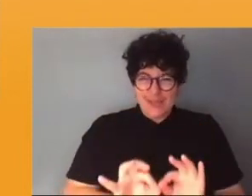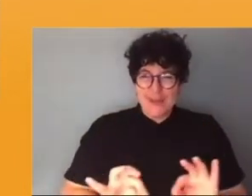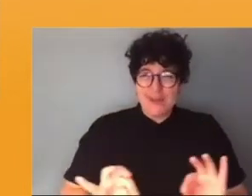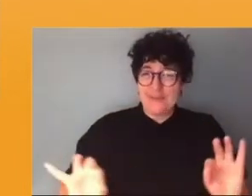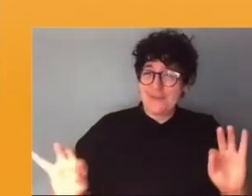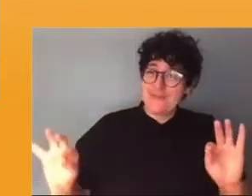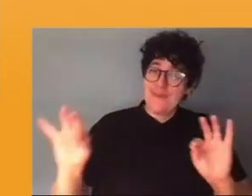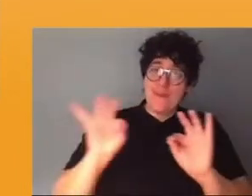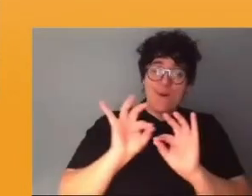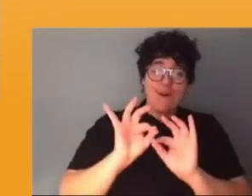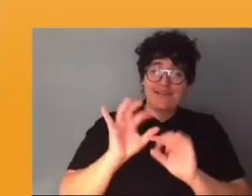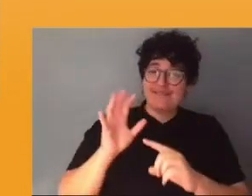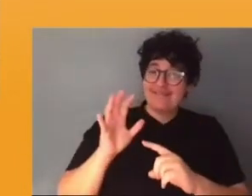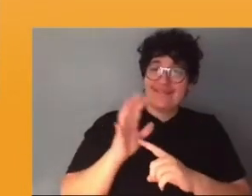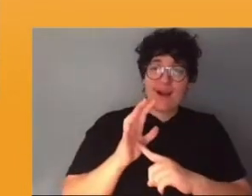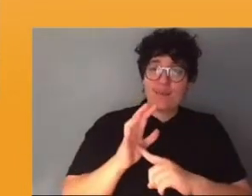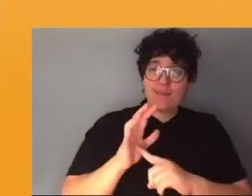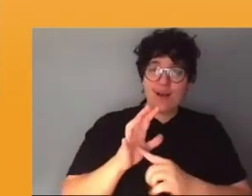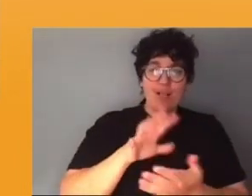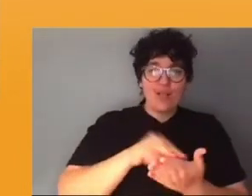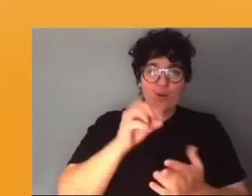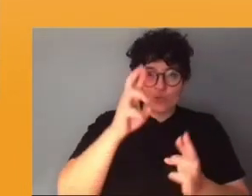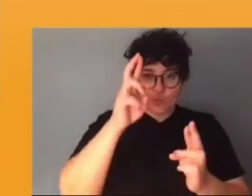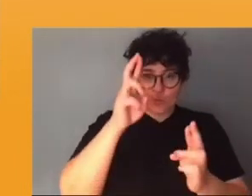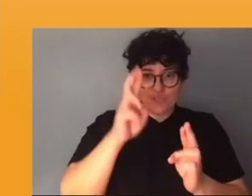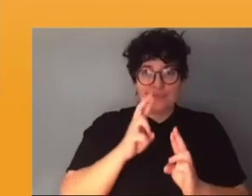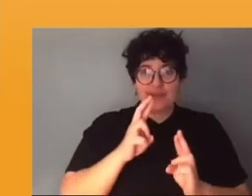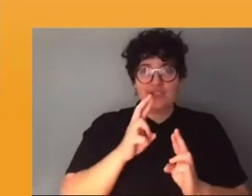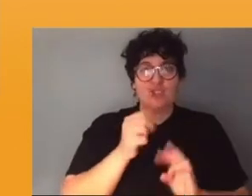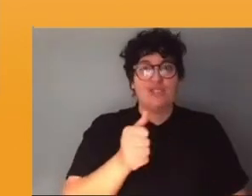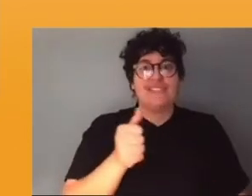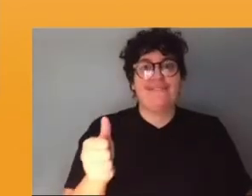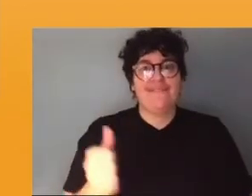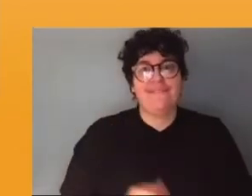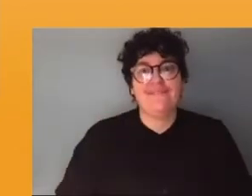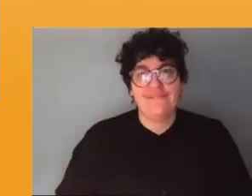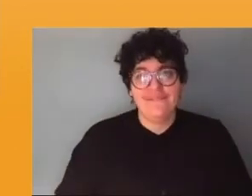a respetarse a sí mismas también.